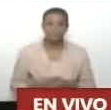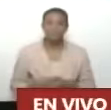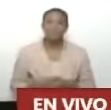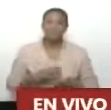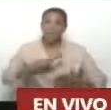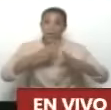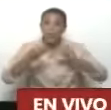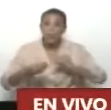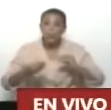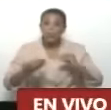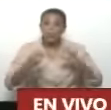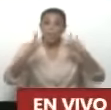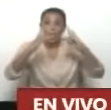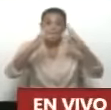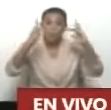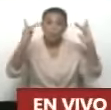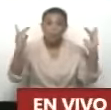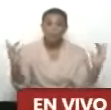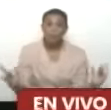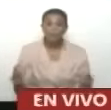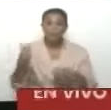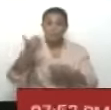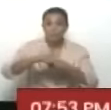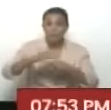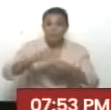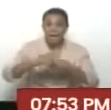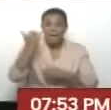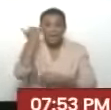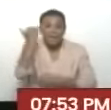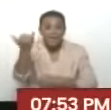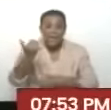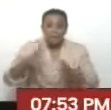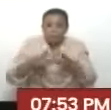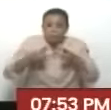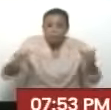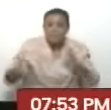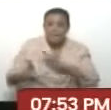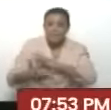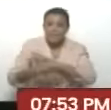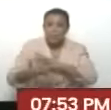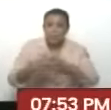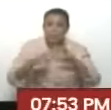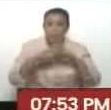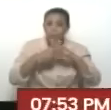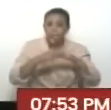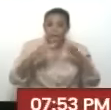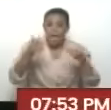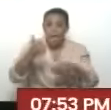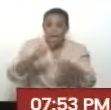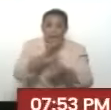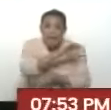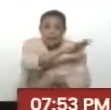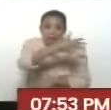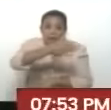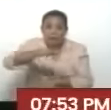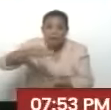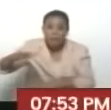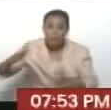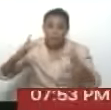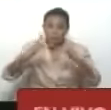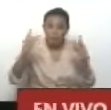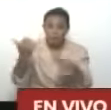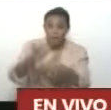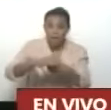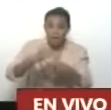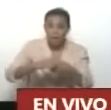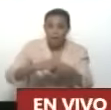ajustes necesarios, incorporar las nuevas ideas, ampliar los equipos, pero el lago de Maracaibo tenemos que recuperarlo. Es una deuda